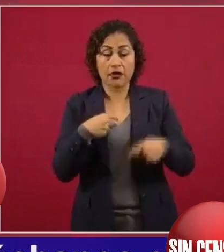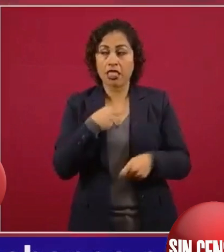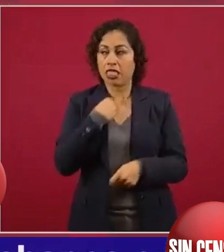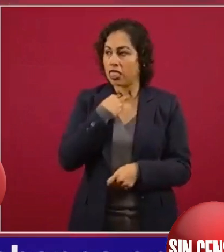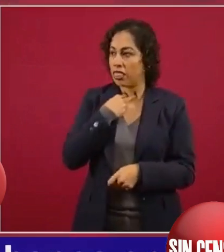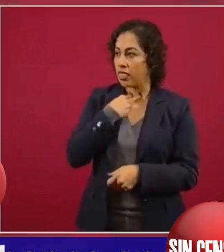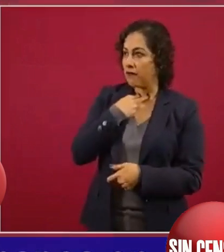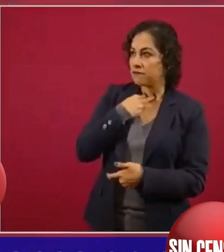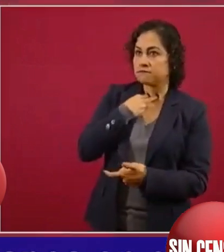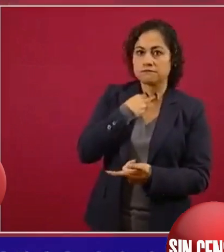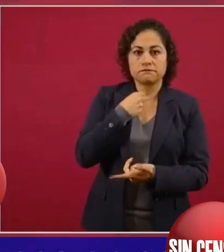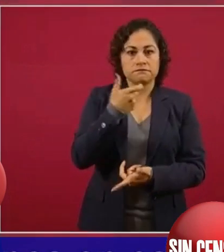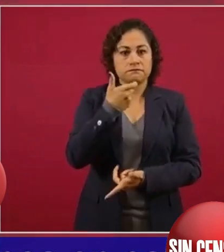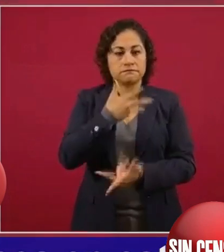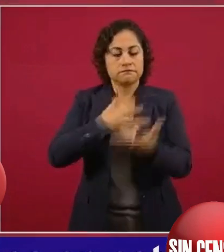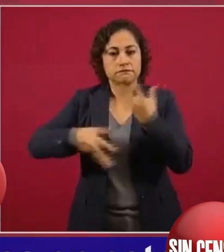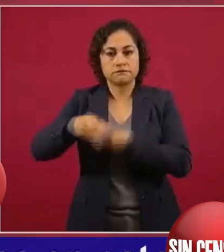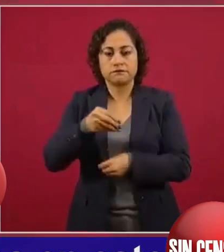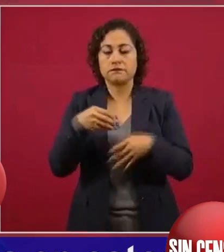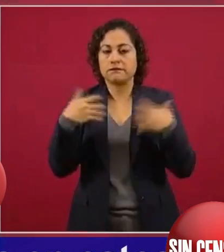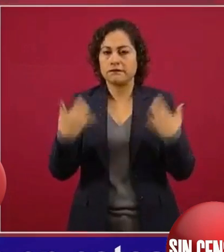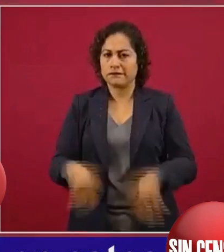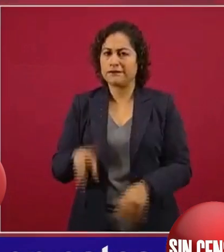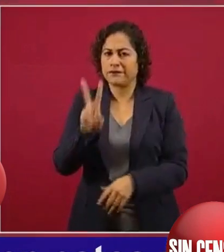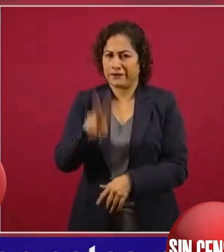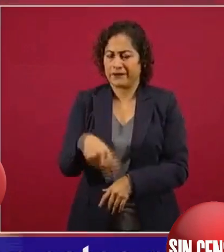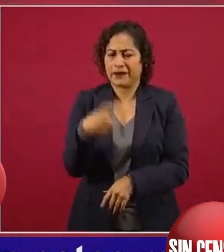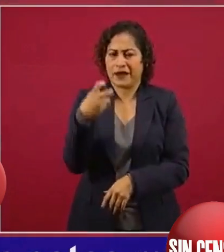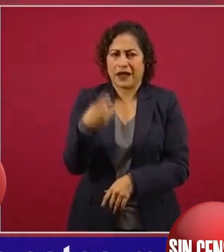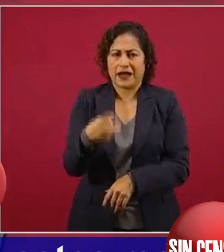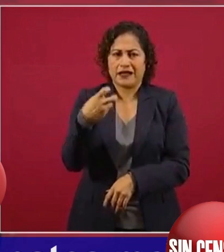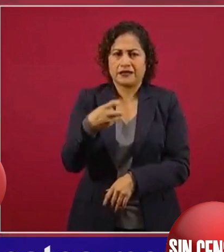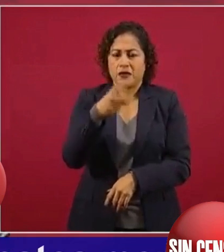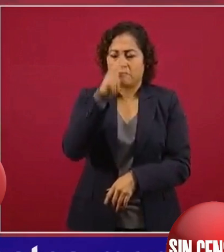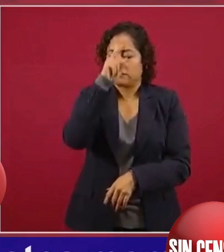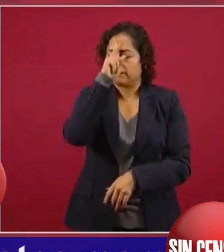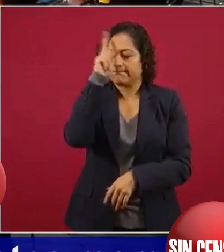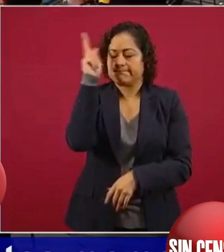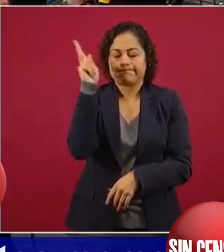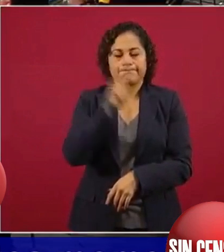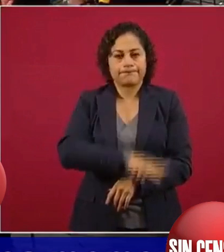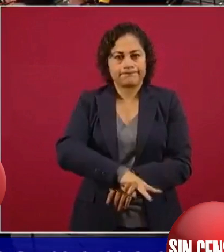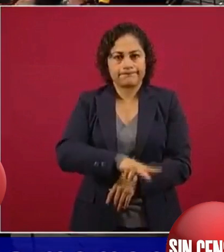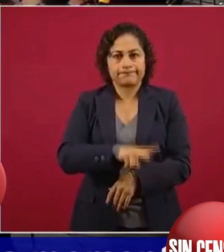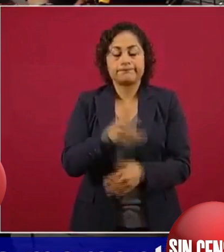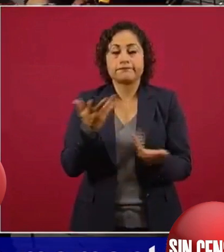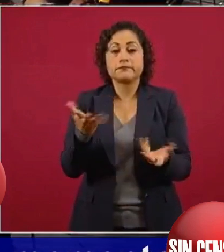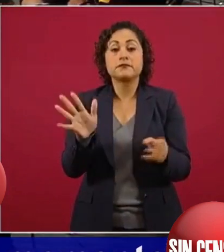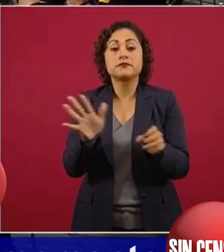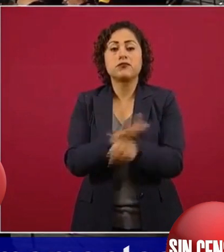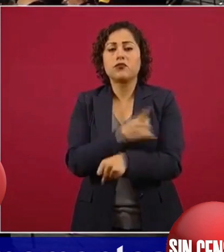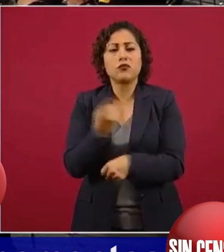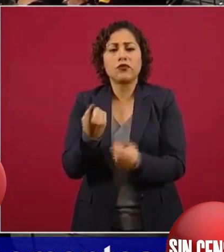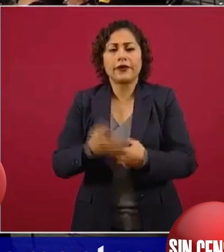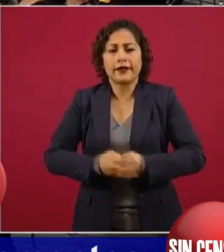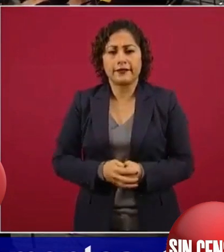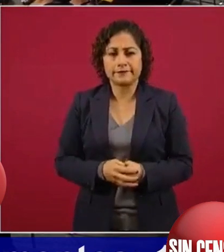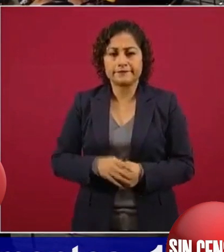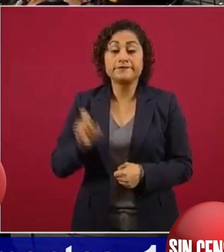una infamia, porque el gobierno estaba al servicio